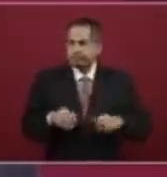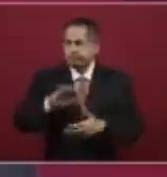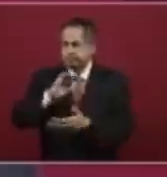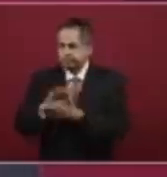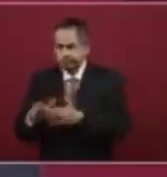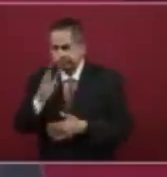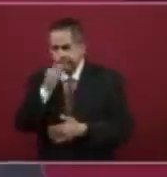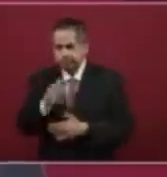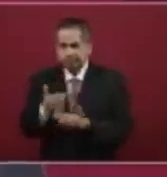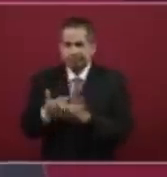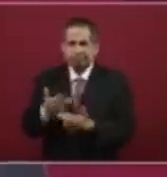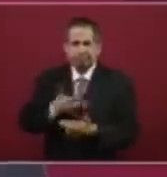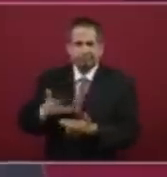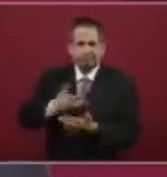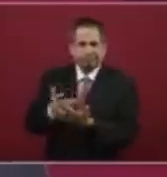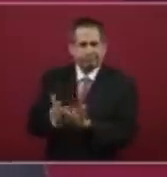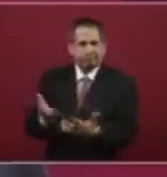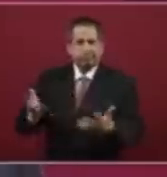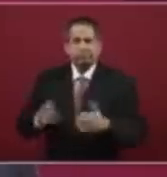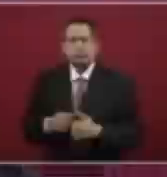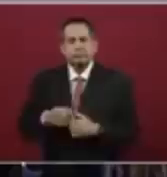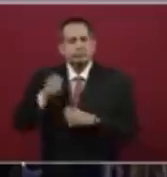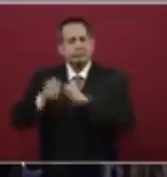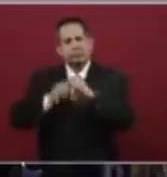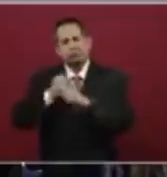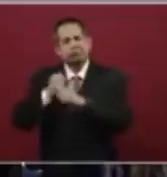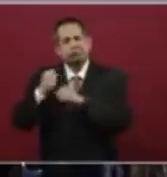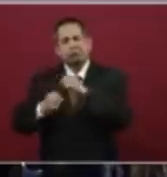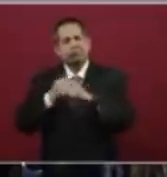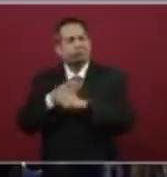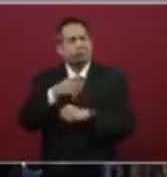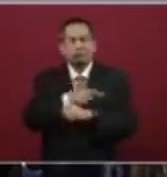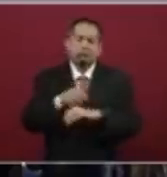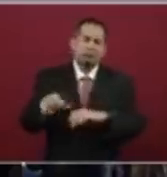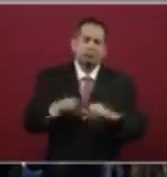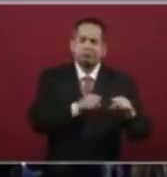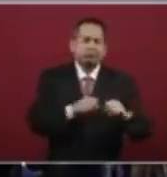acabarlas en siglos de saqueo.